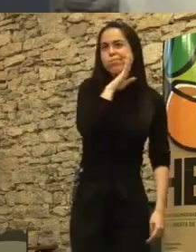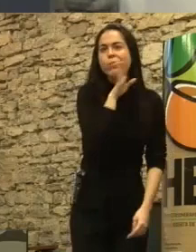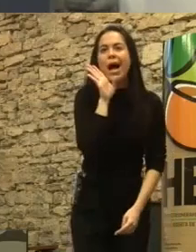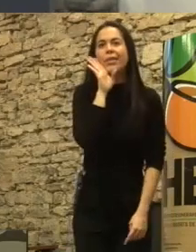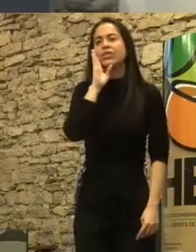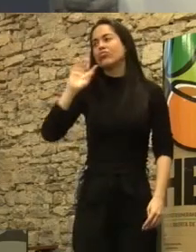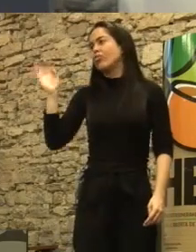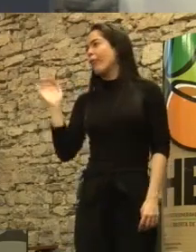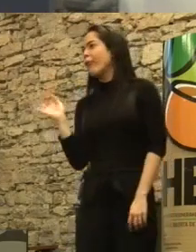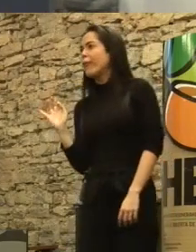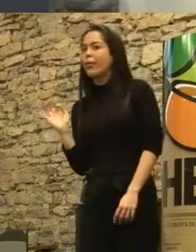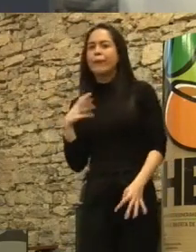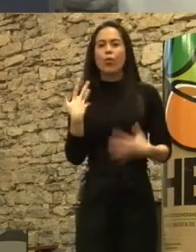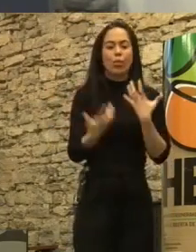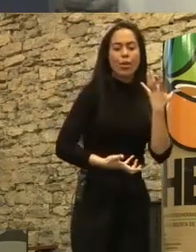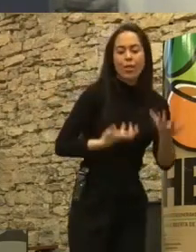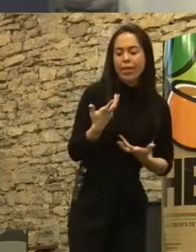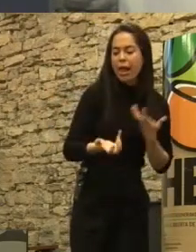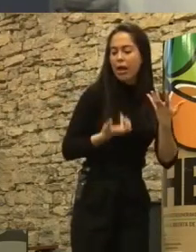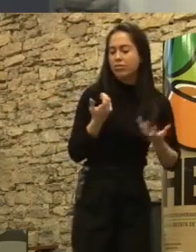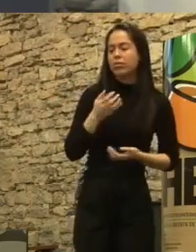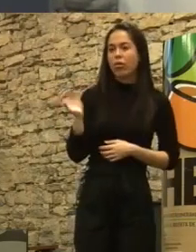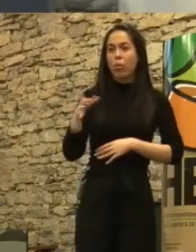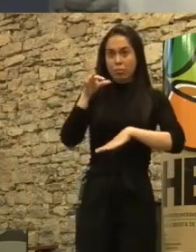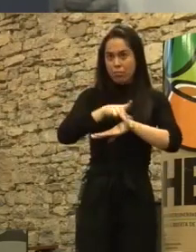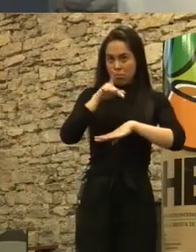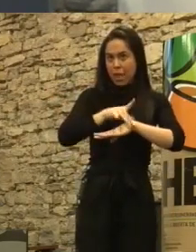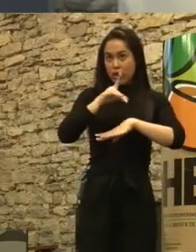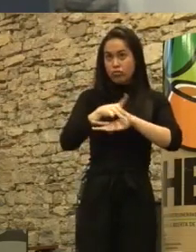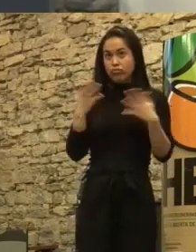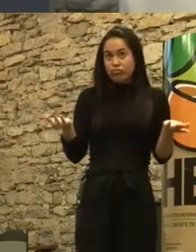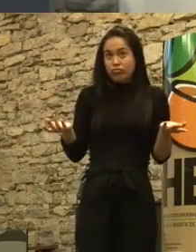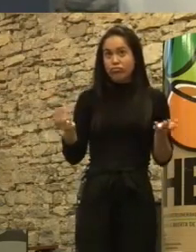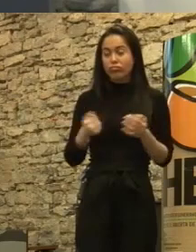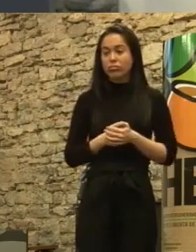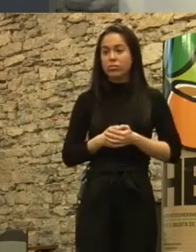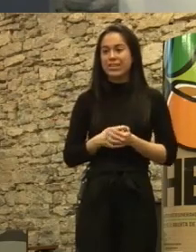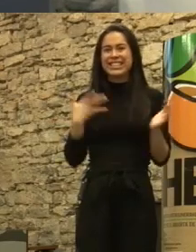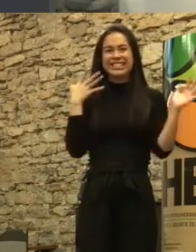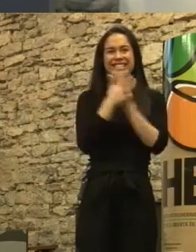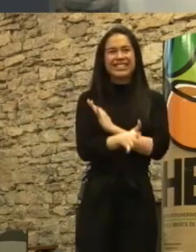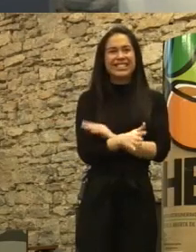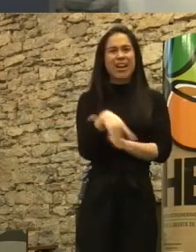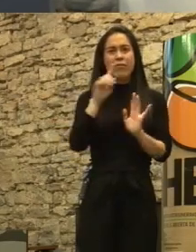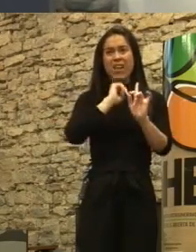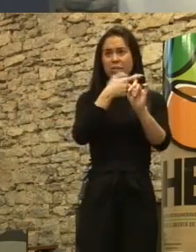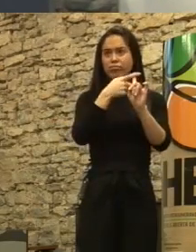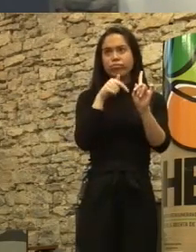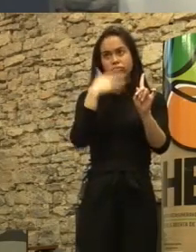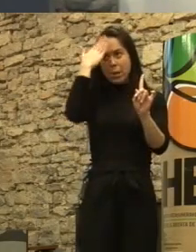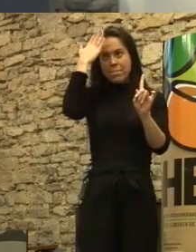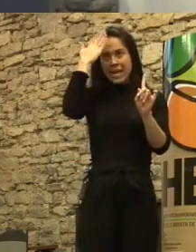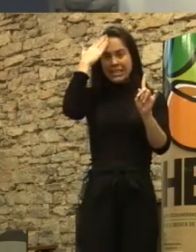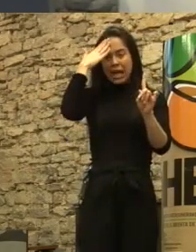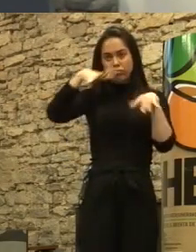o son cocineros, o son médicos. No se identificarían nunca como emprendedores sociales, no están en